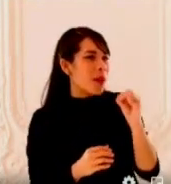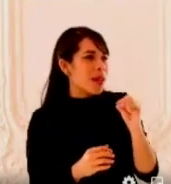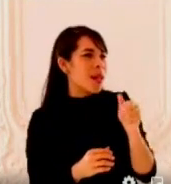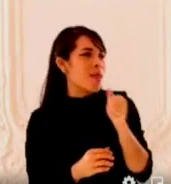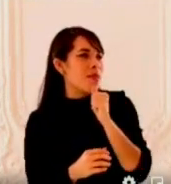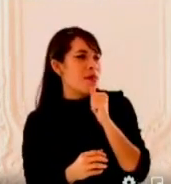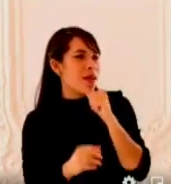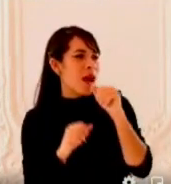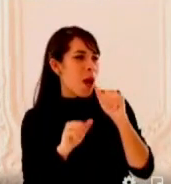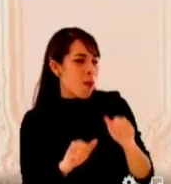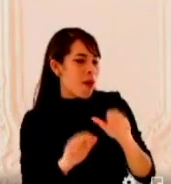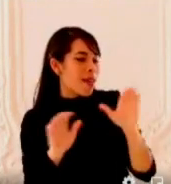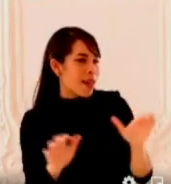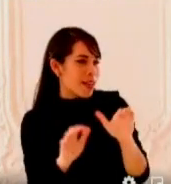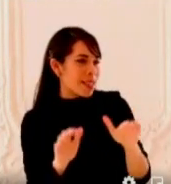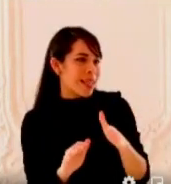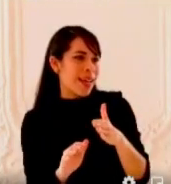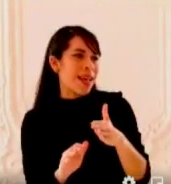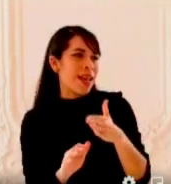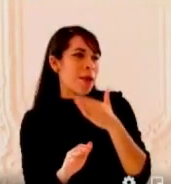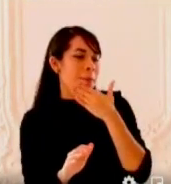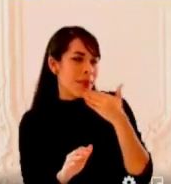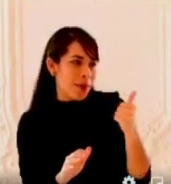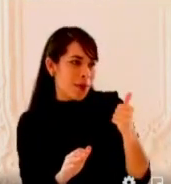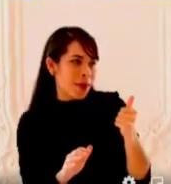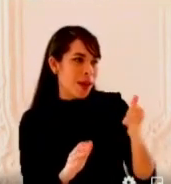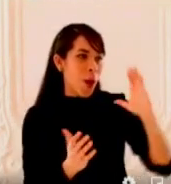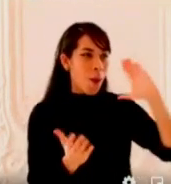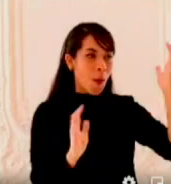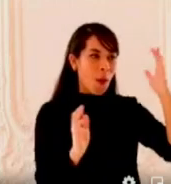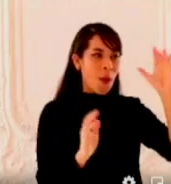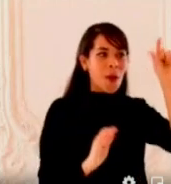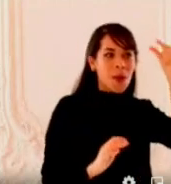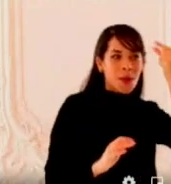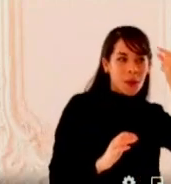costo efectiva que el gobierno. Y los ejemplos que yo he dado